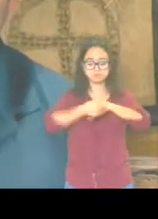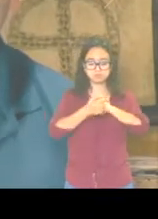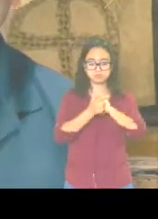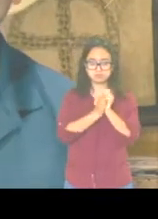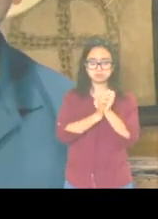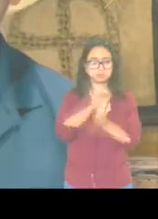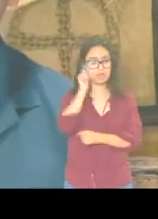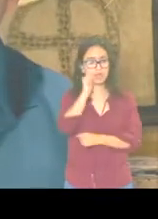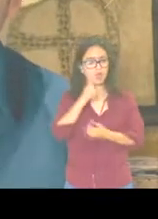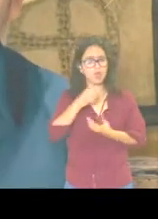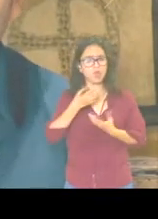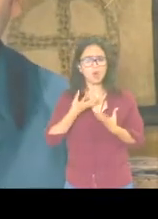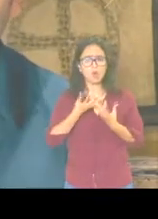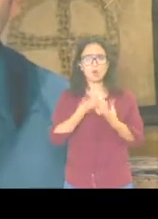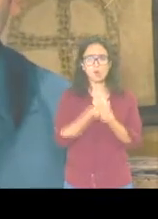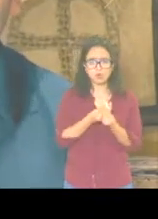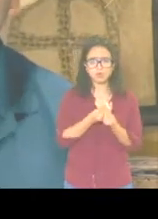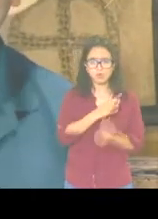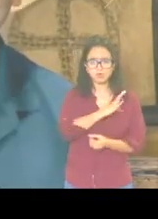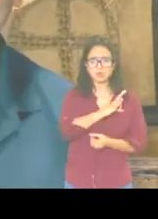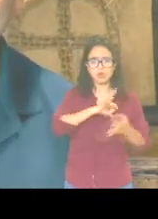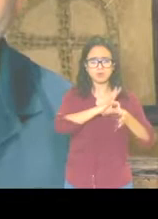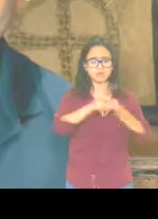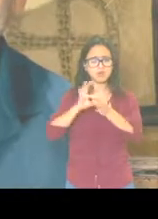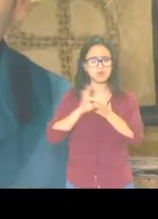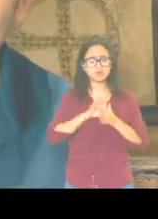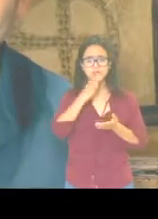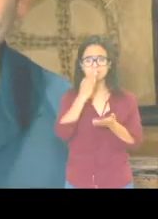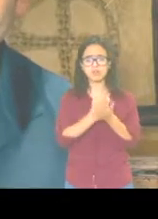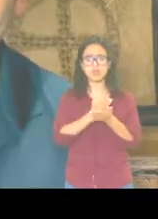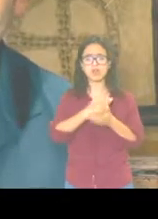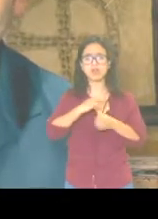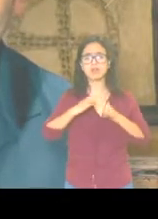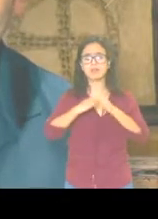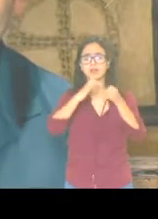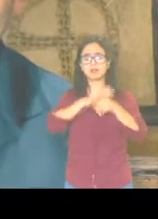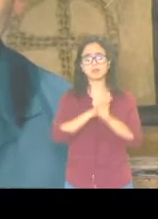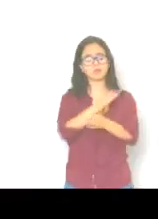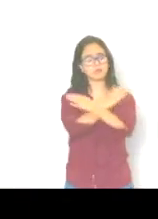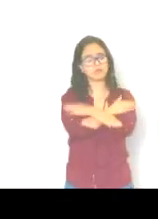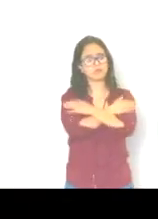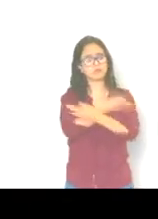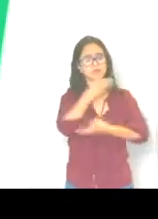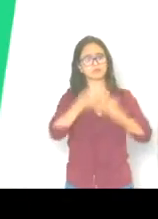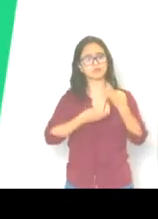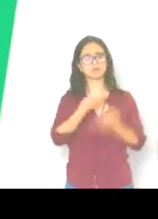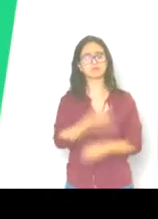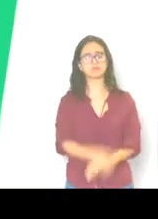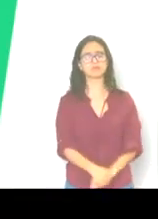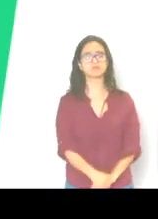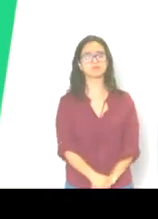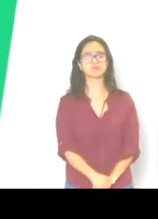las manos. Juntos saldremos de esta pandemia. Un abrazo fuerte a todos.